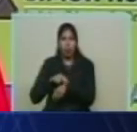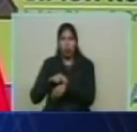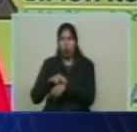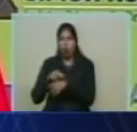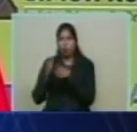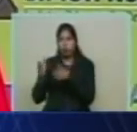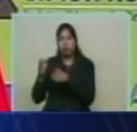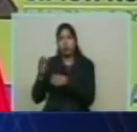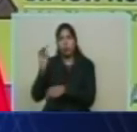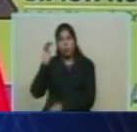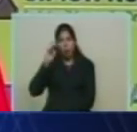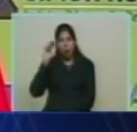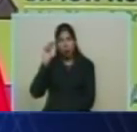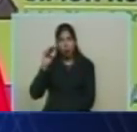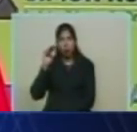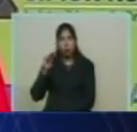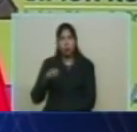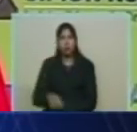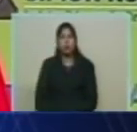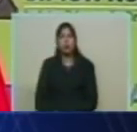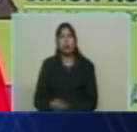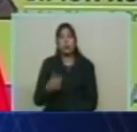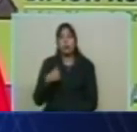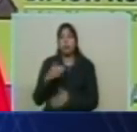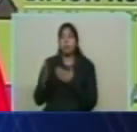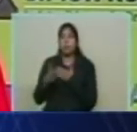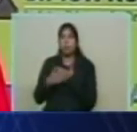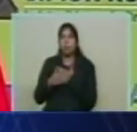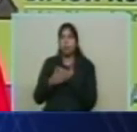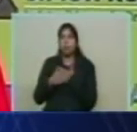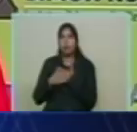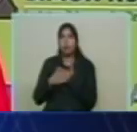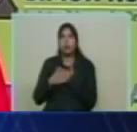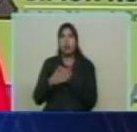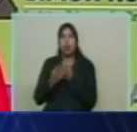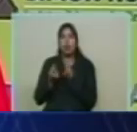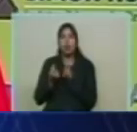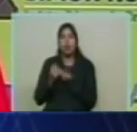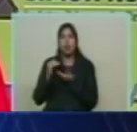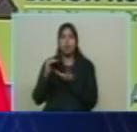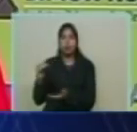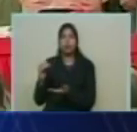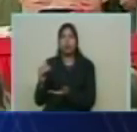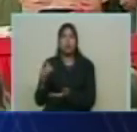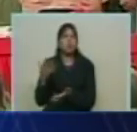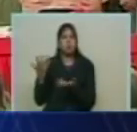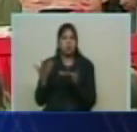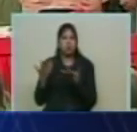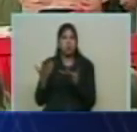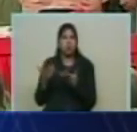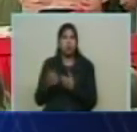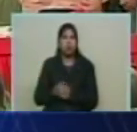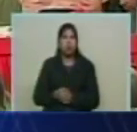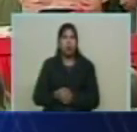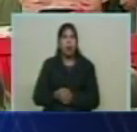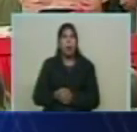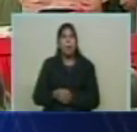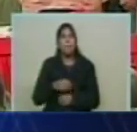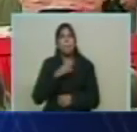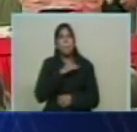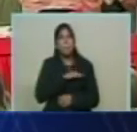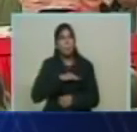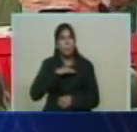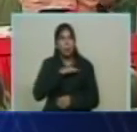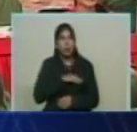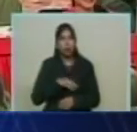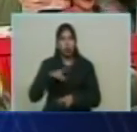me están solicitando los recursos correspondientes en la Gran Misión